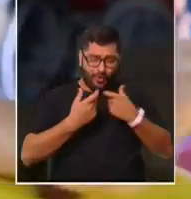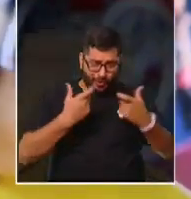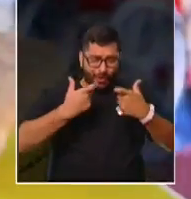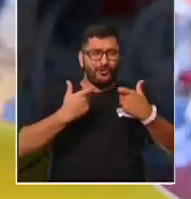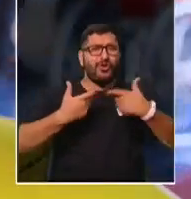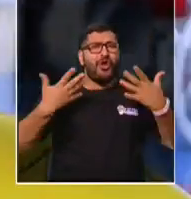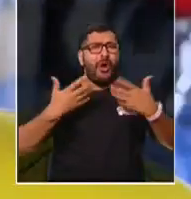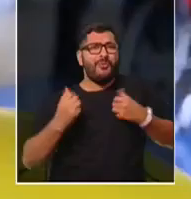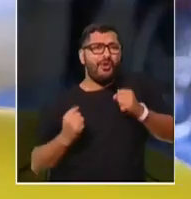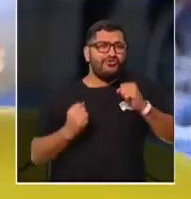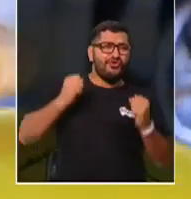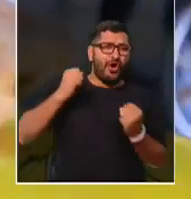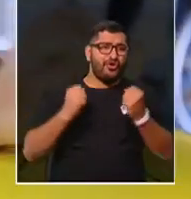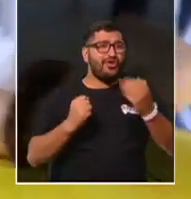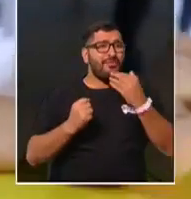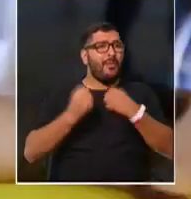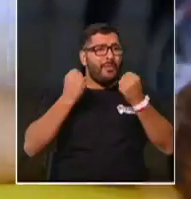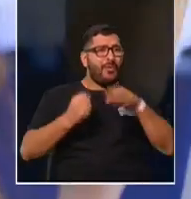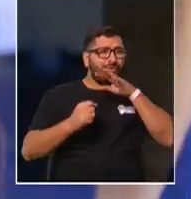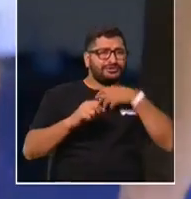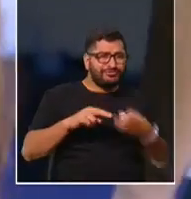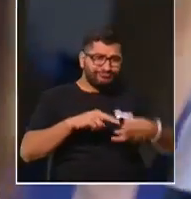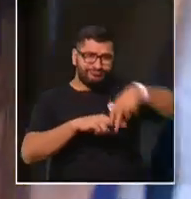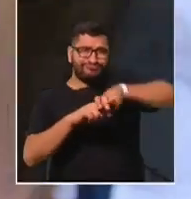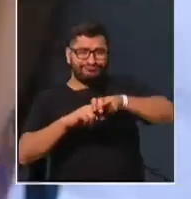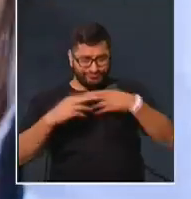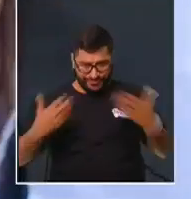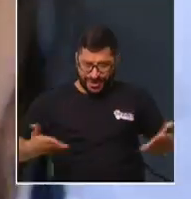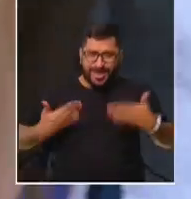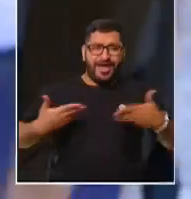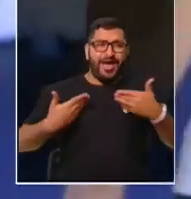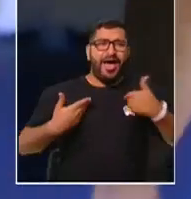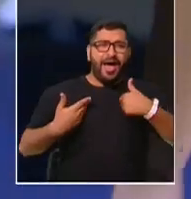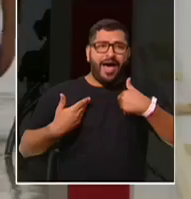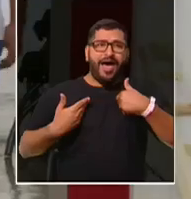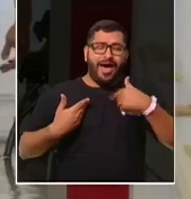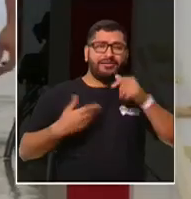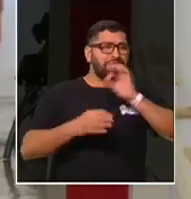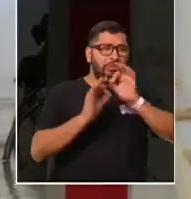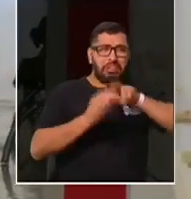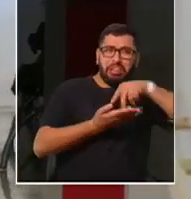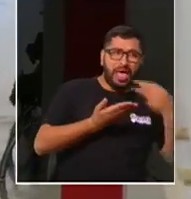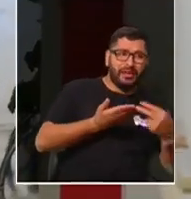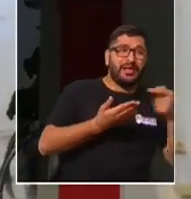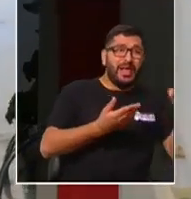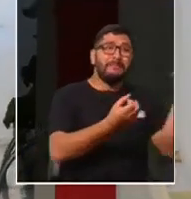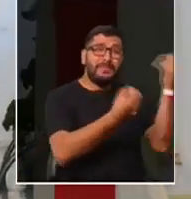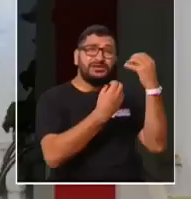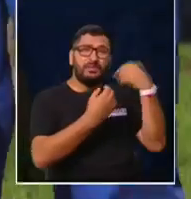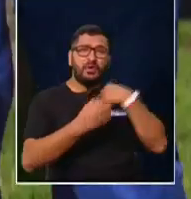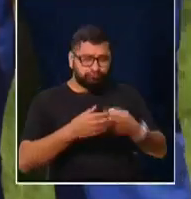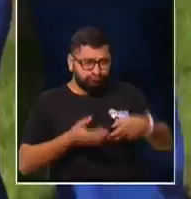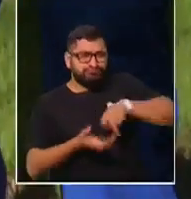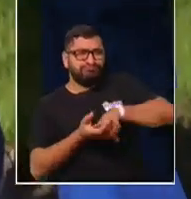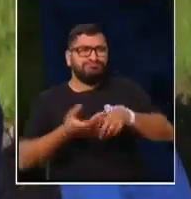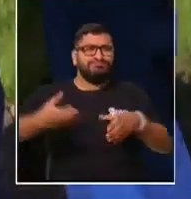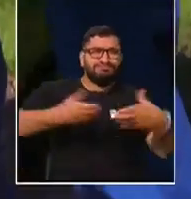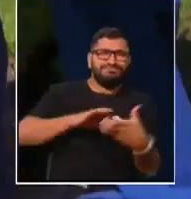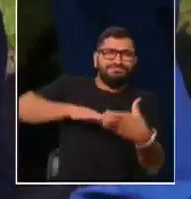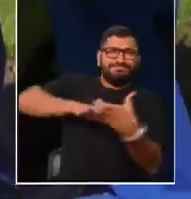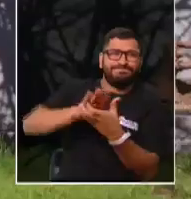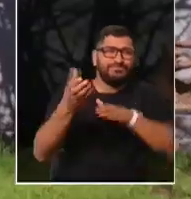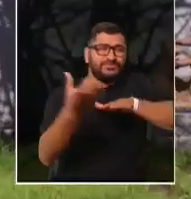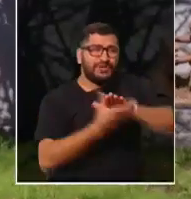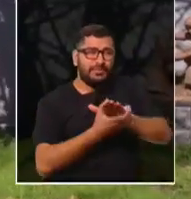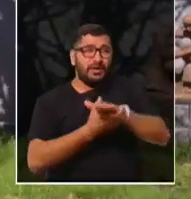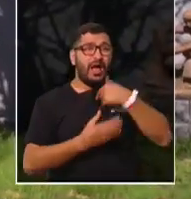controlar mi tronco para poder usar una silla activa sin caerme. Me enseñaron desde ponerme los zapatos